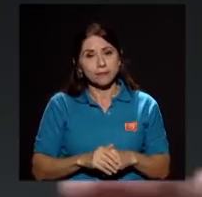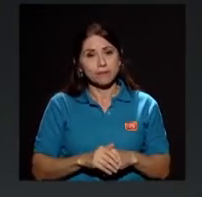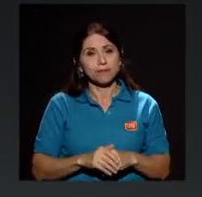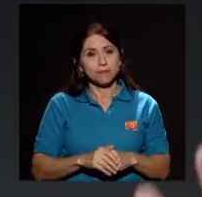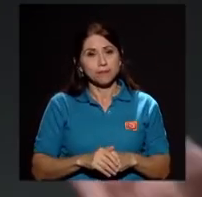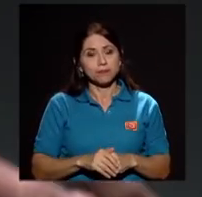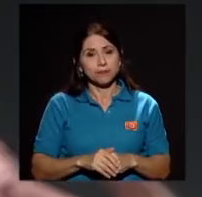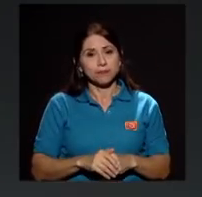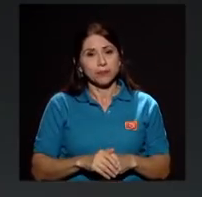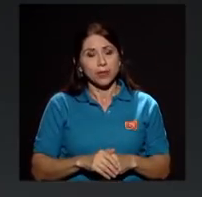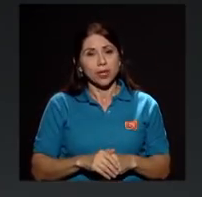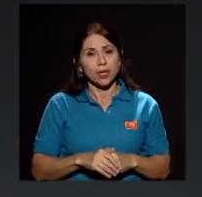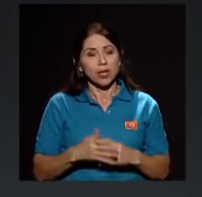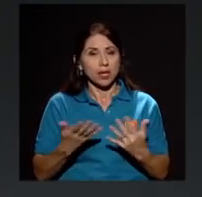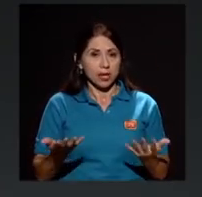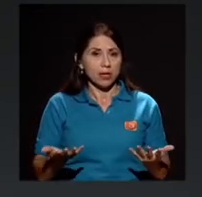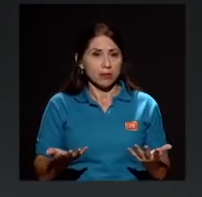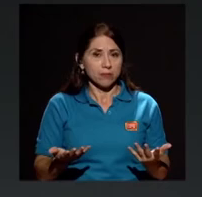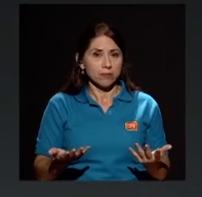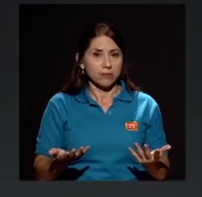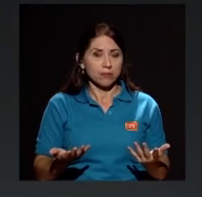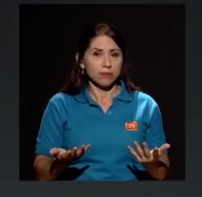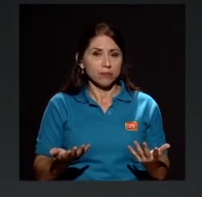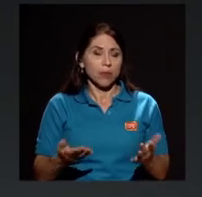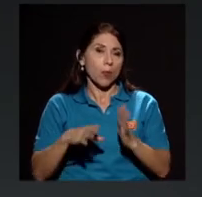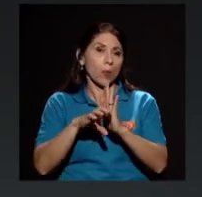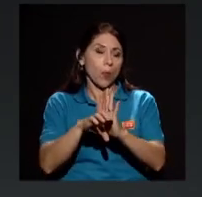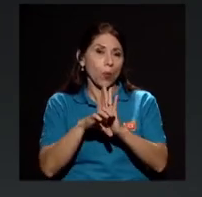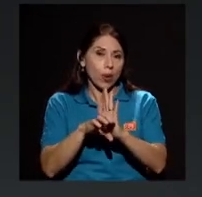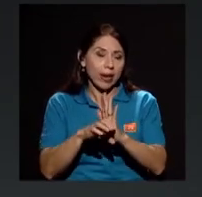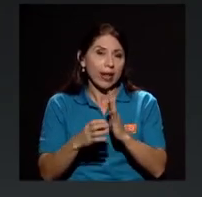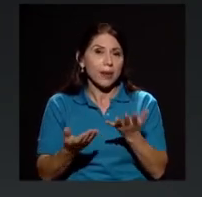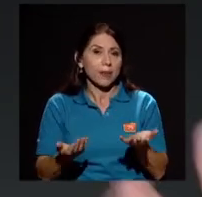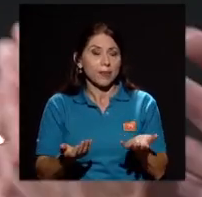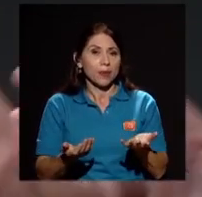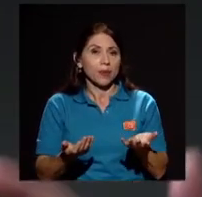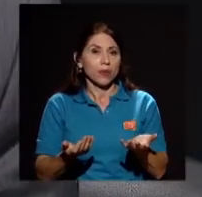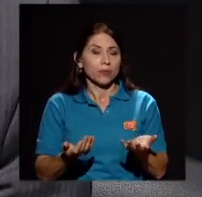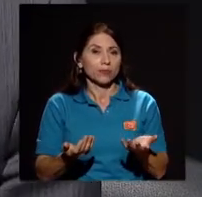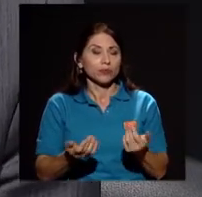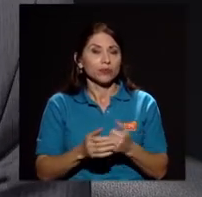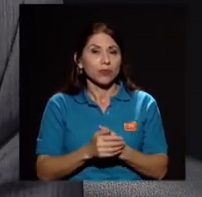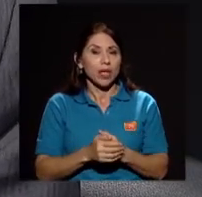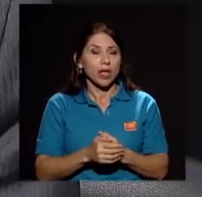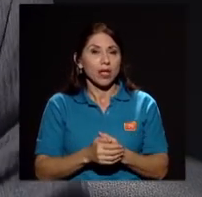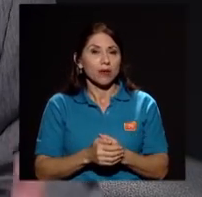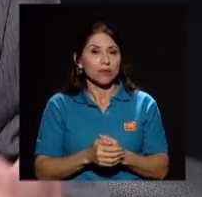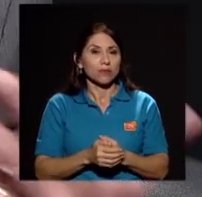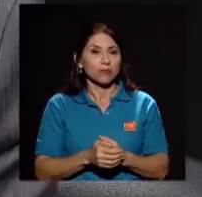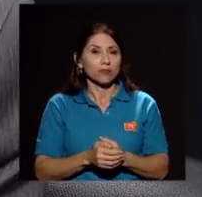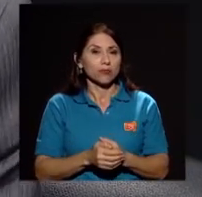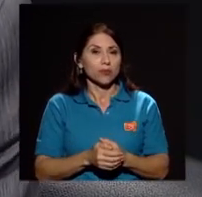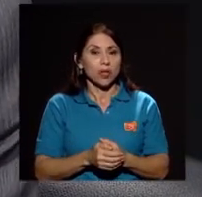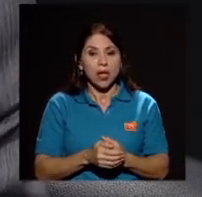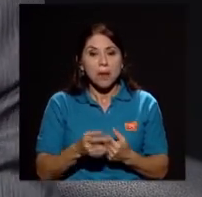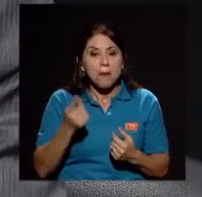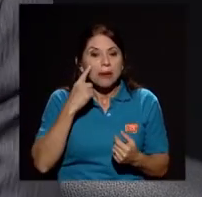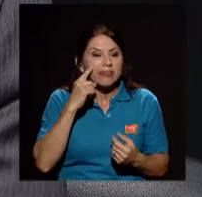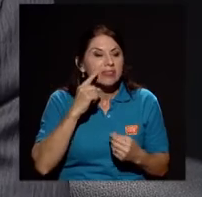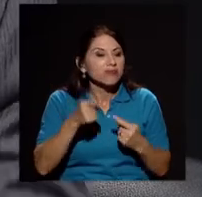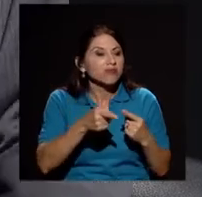y en lo que se refiere por ejemplo a la selección de los derechos